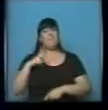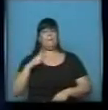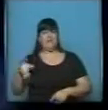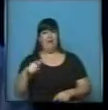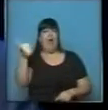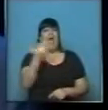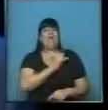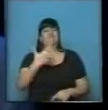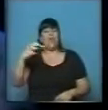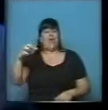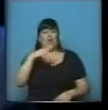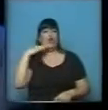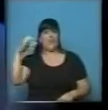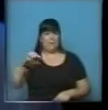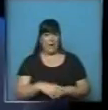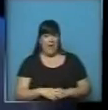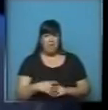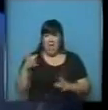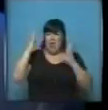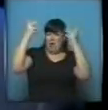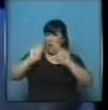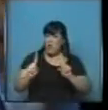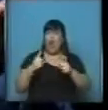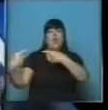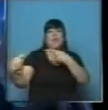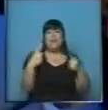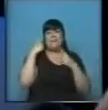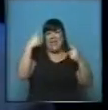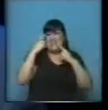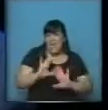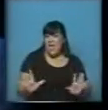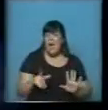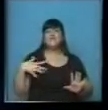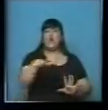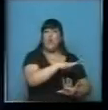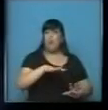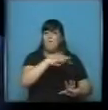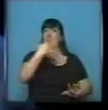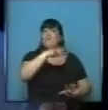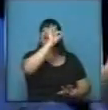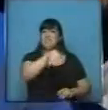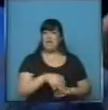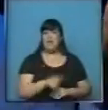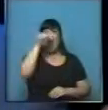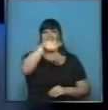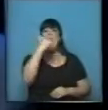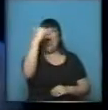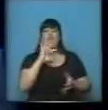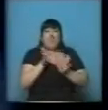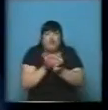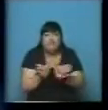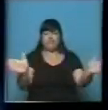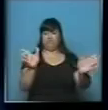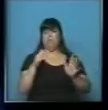qué ofenderse, no tiene por qué enojarse. Estamos debatiendo ideas. La gente tiene, el pueblo tiene que saber que acá hay dos caminos hacia el